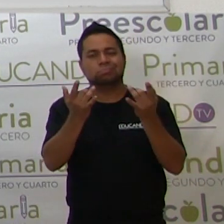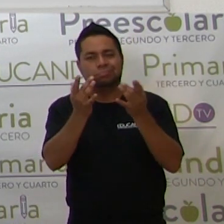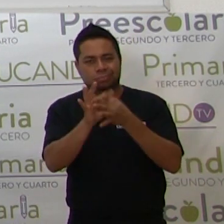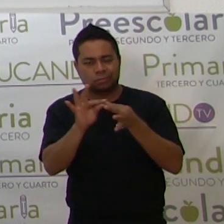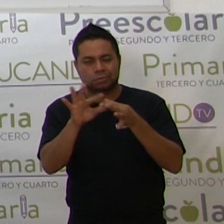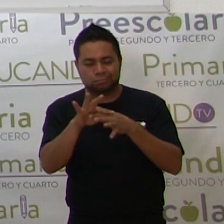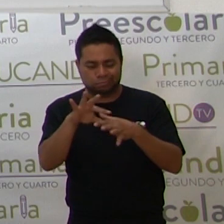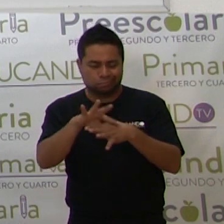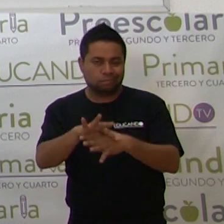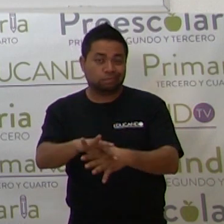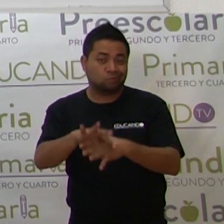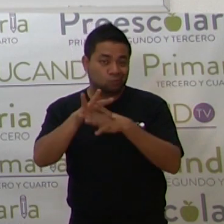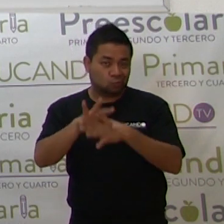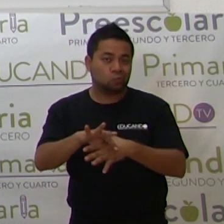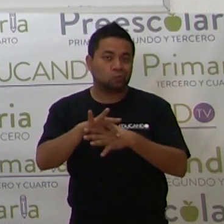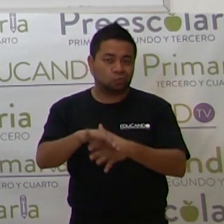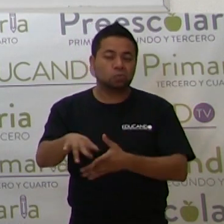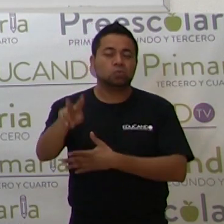real